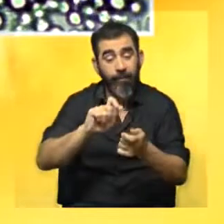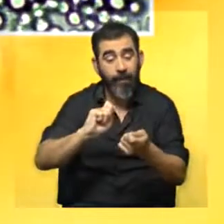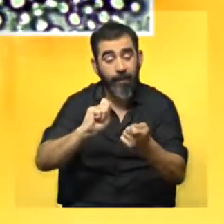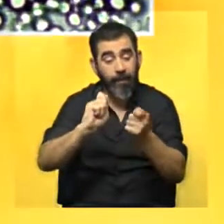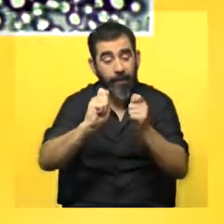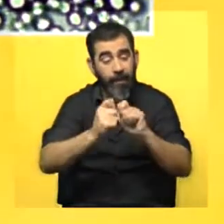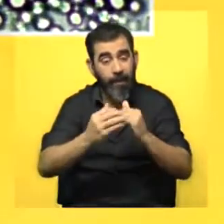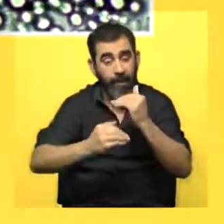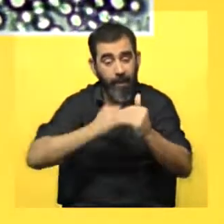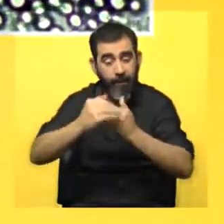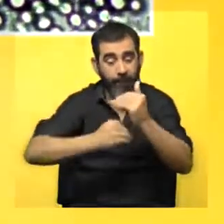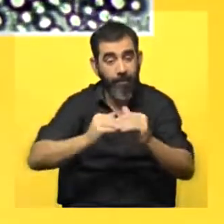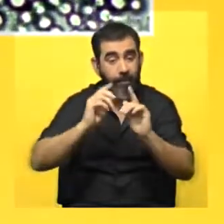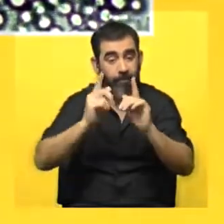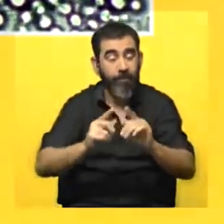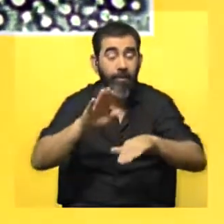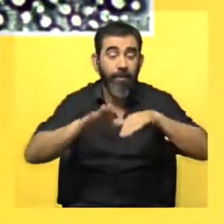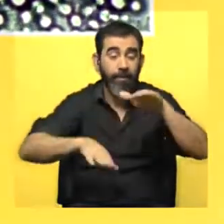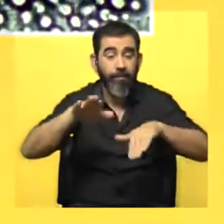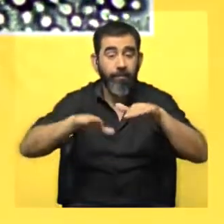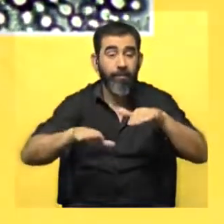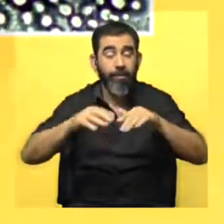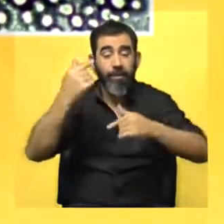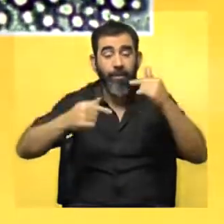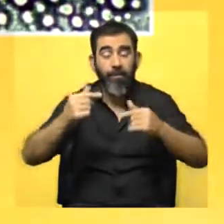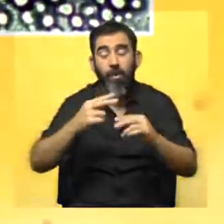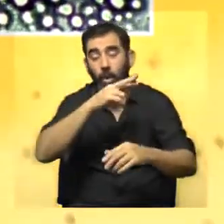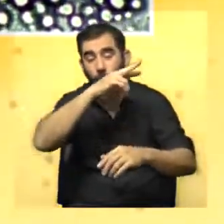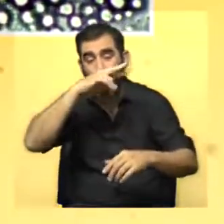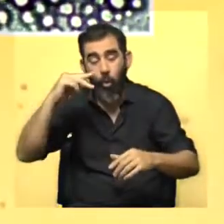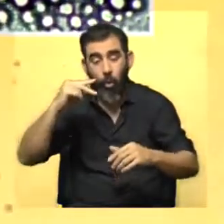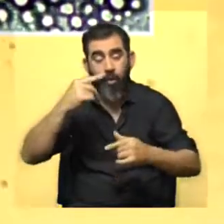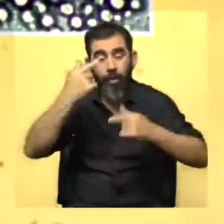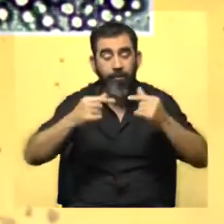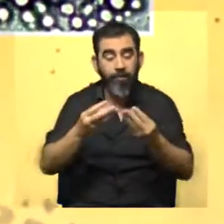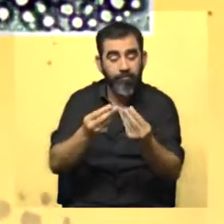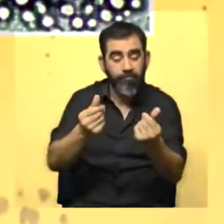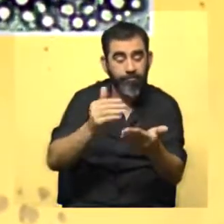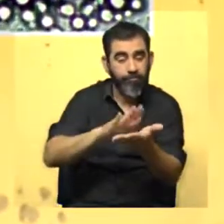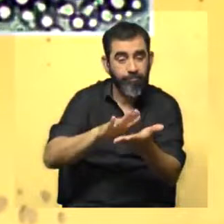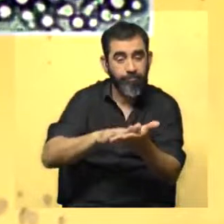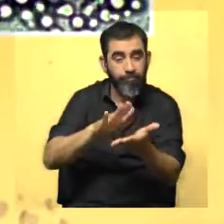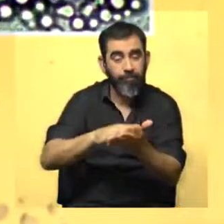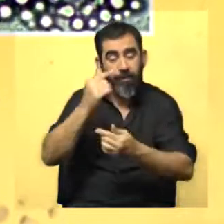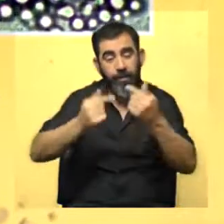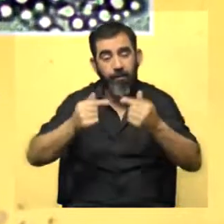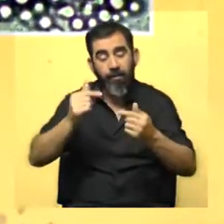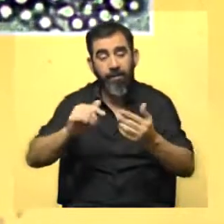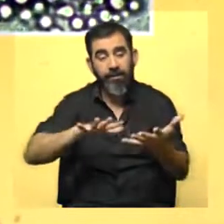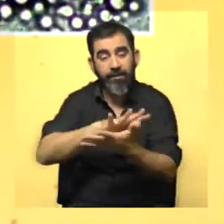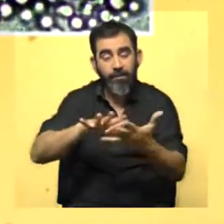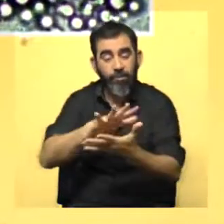van evolucionando en función de diferentes aromas, diferentes texturas, diferentes